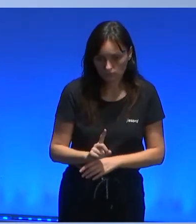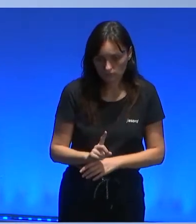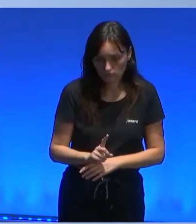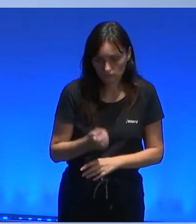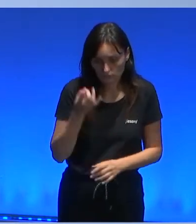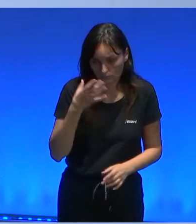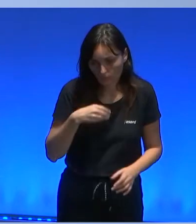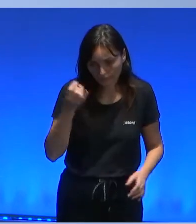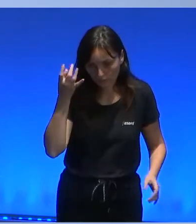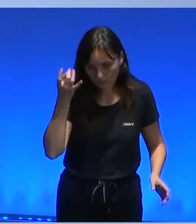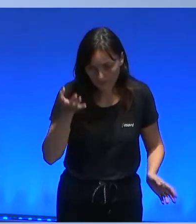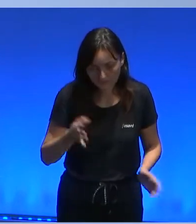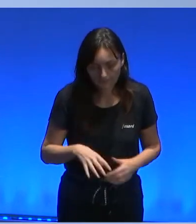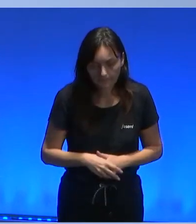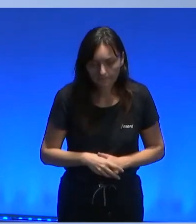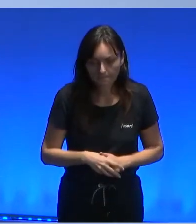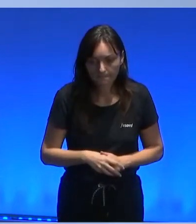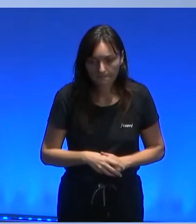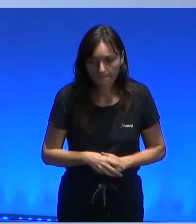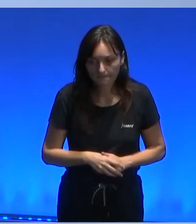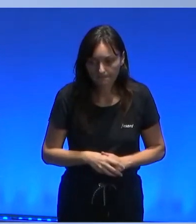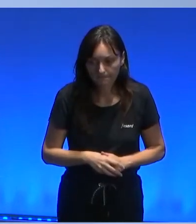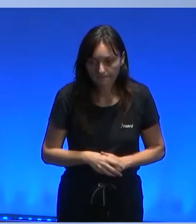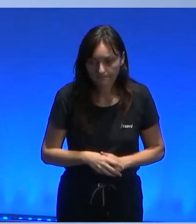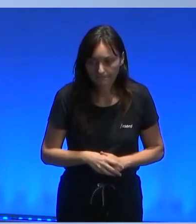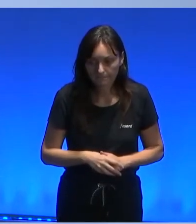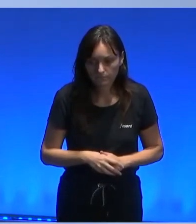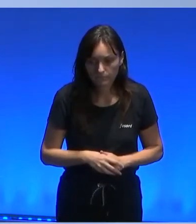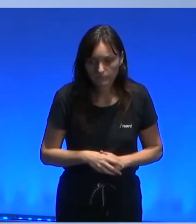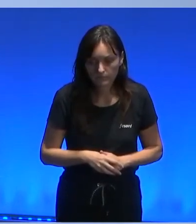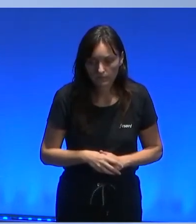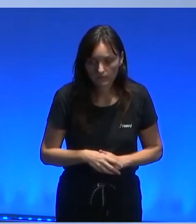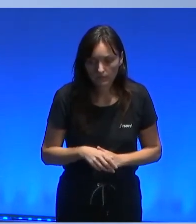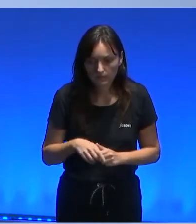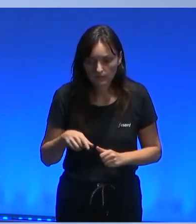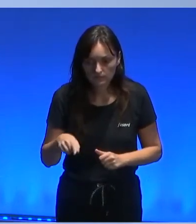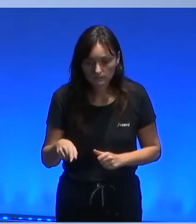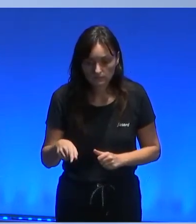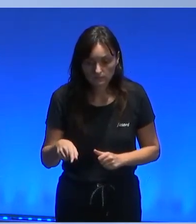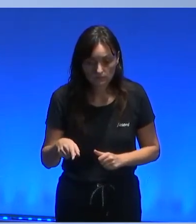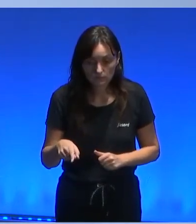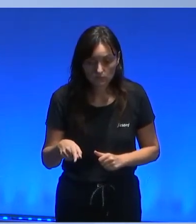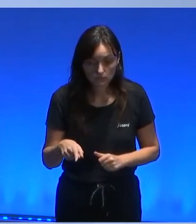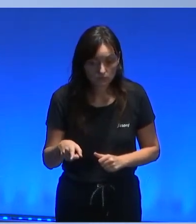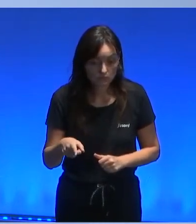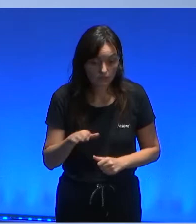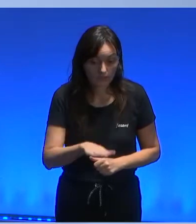ridículo. El aporte de los niños es su diversidad.